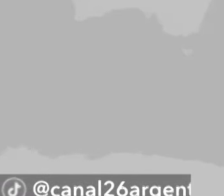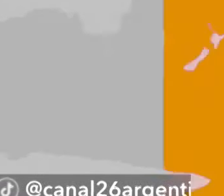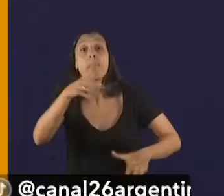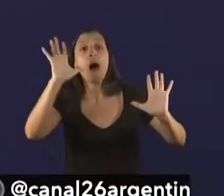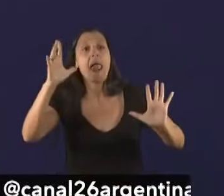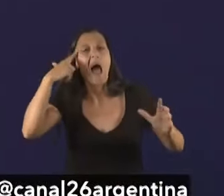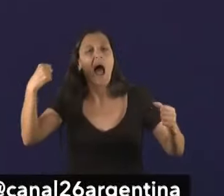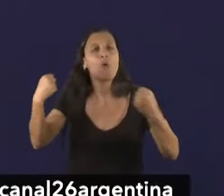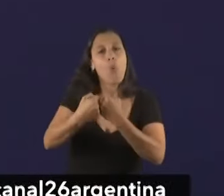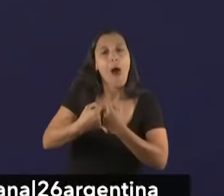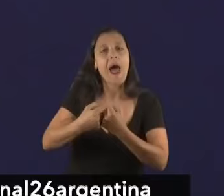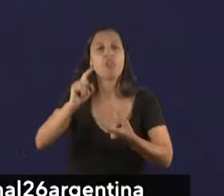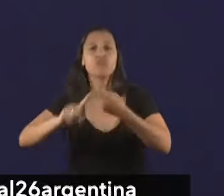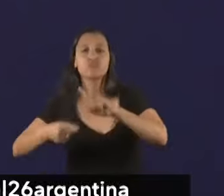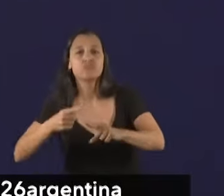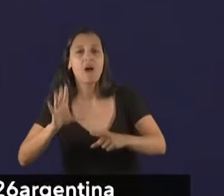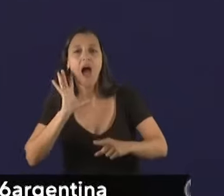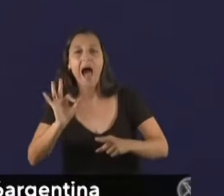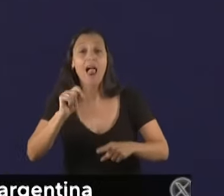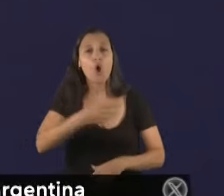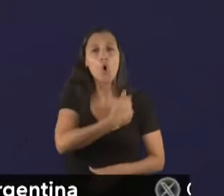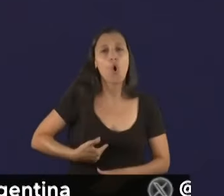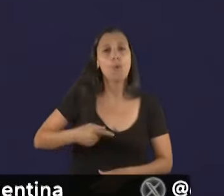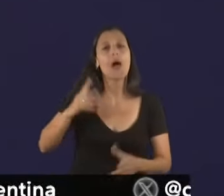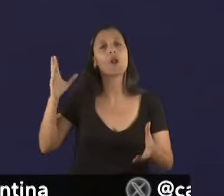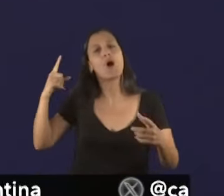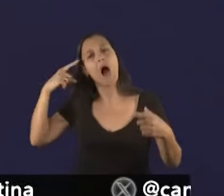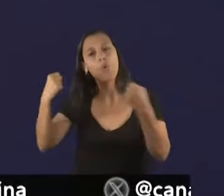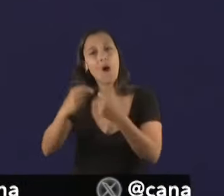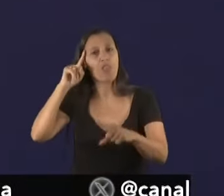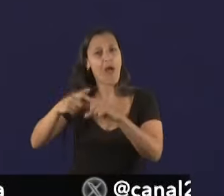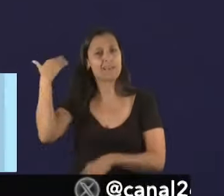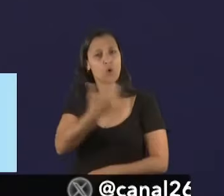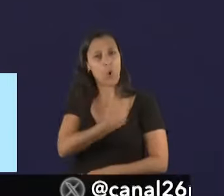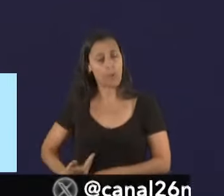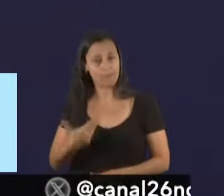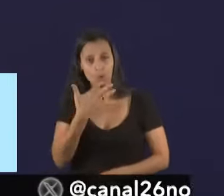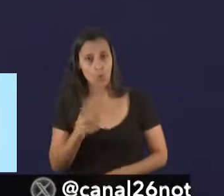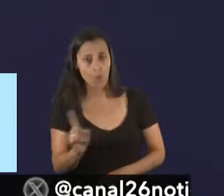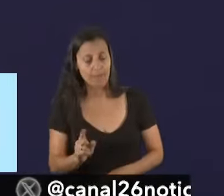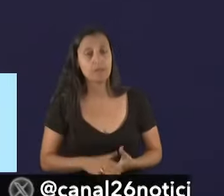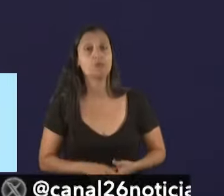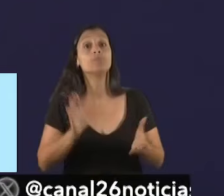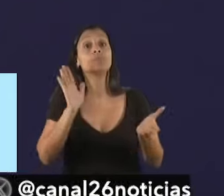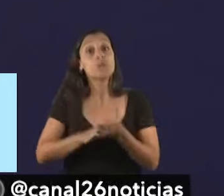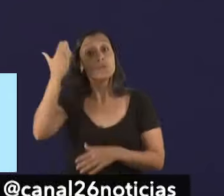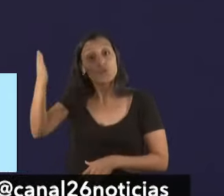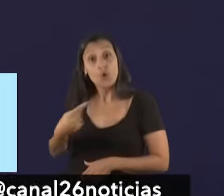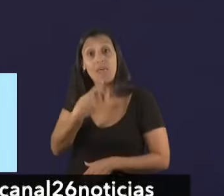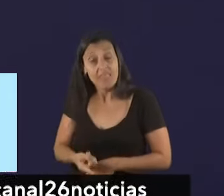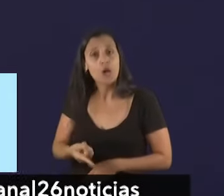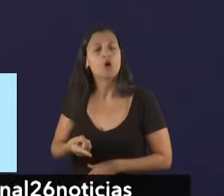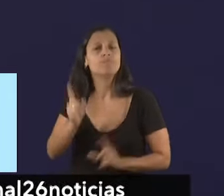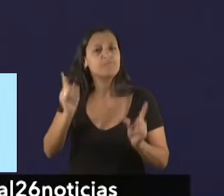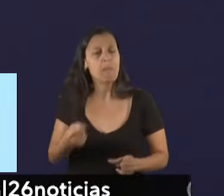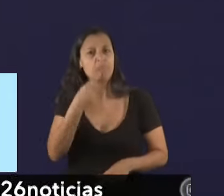pacto entre con y con respecto a lo que dijo de Loredo Bueno nos llama la atención y con respecto a los